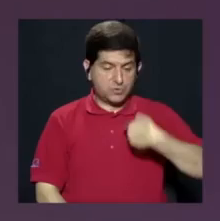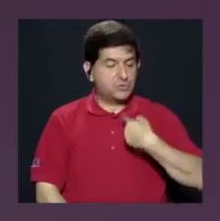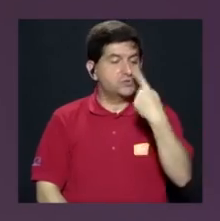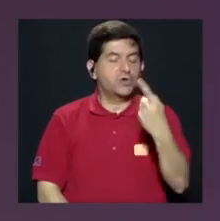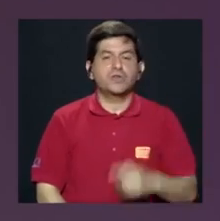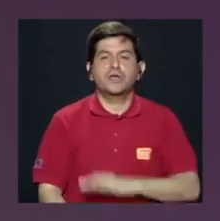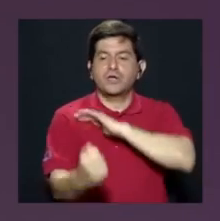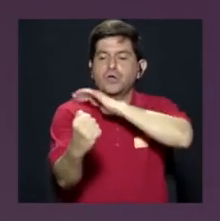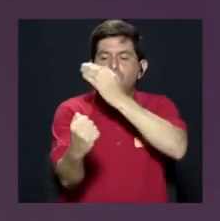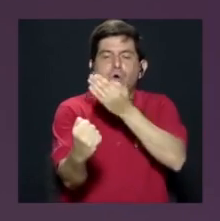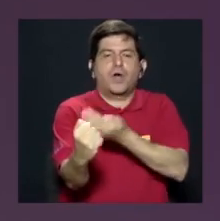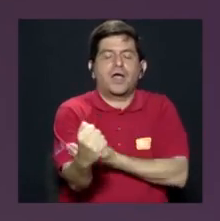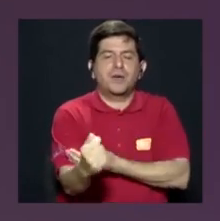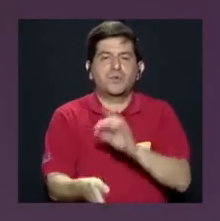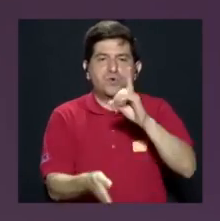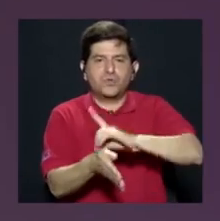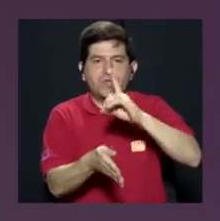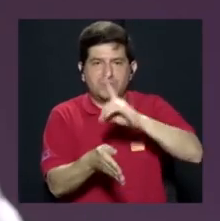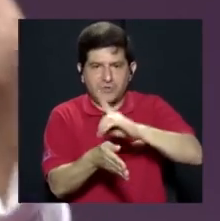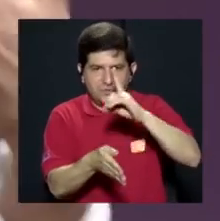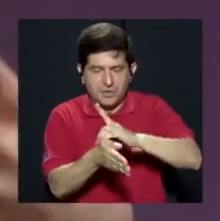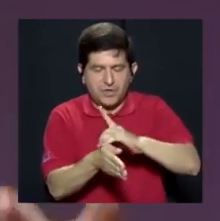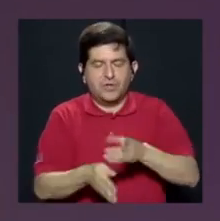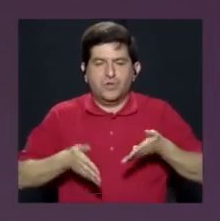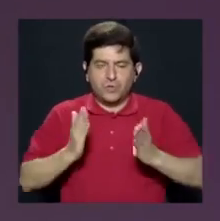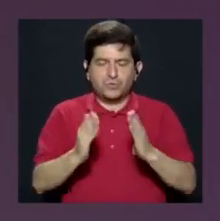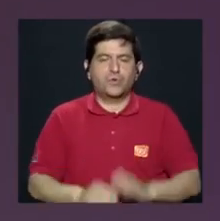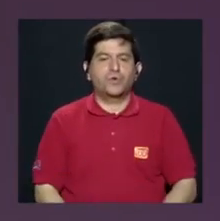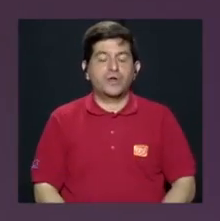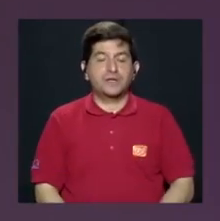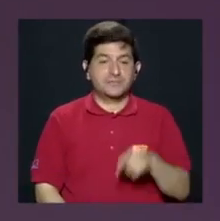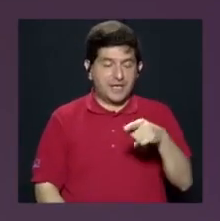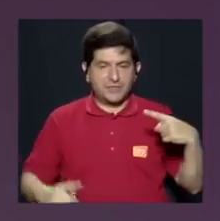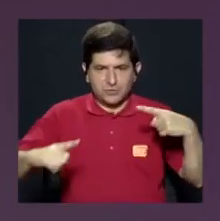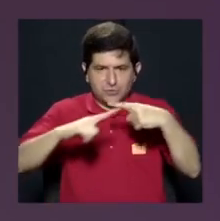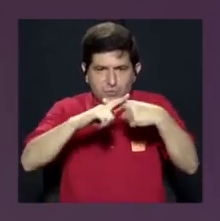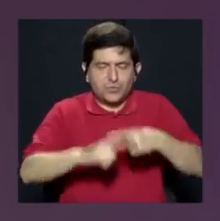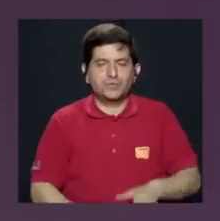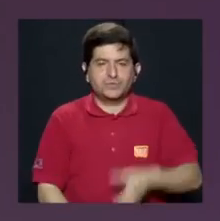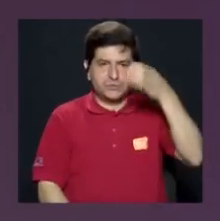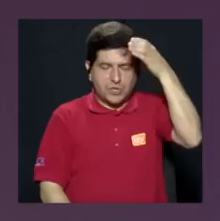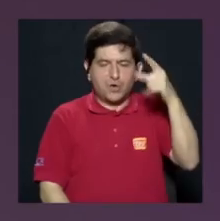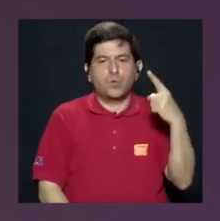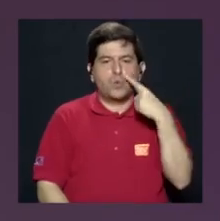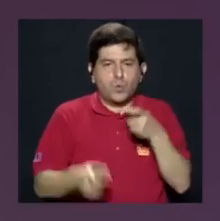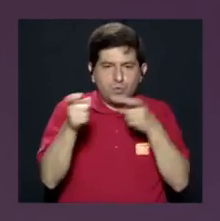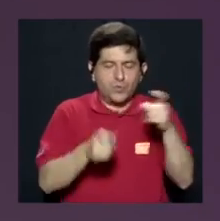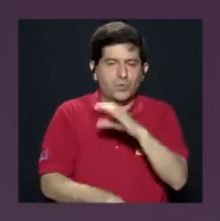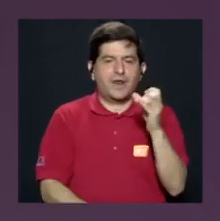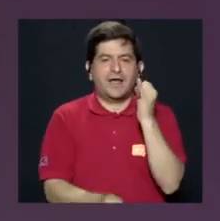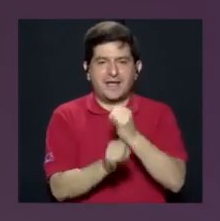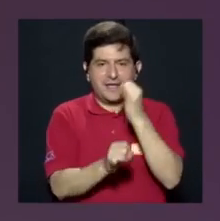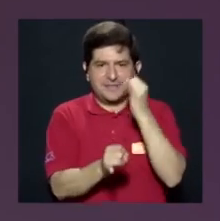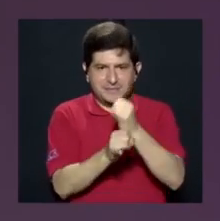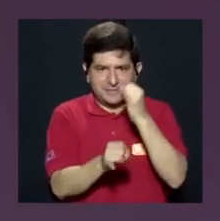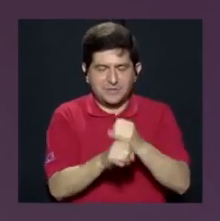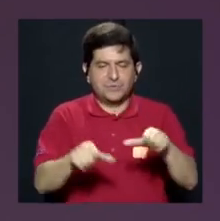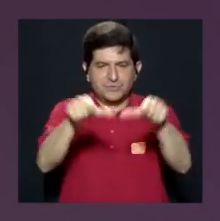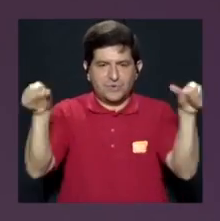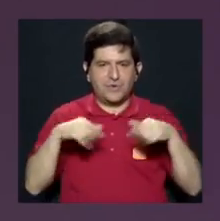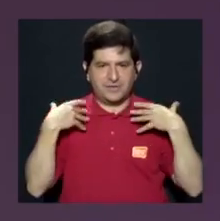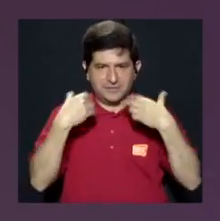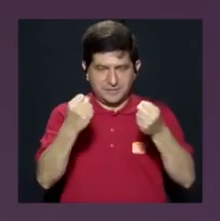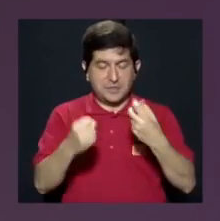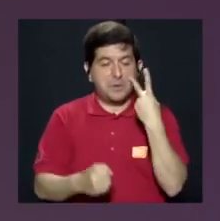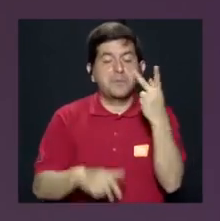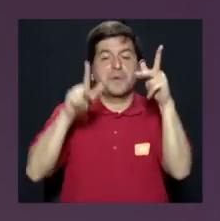de poder obstétrico. Se da un cruce entre una cultura patriarcal y una cultura institucional del ámbito sanitario que ve en